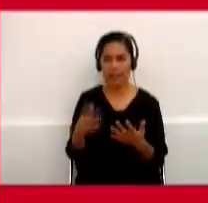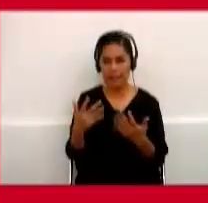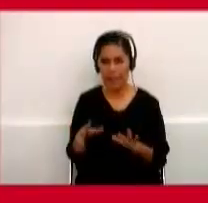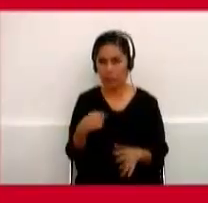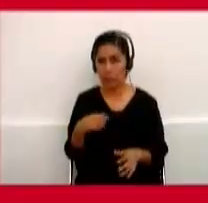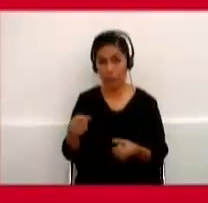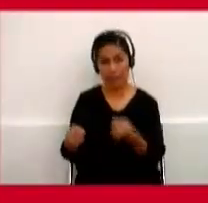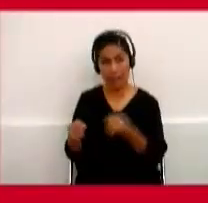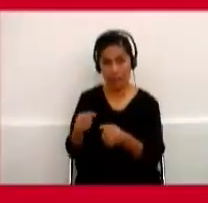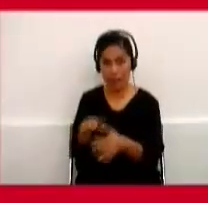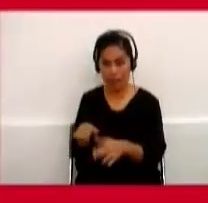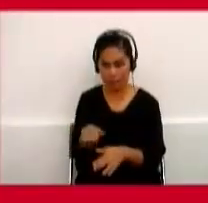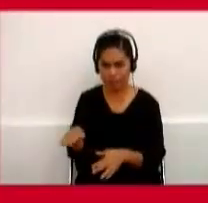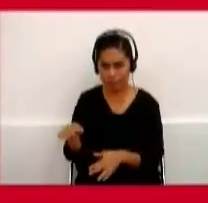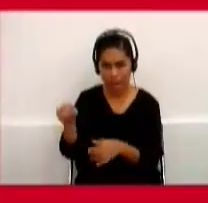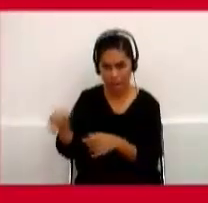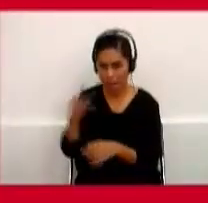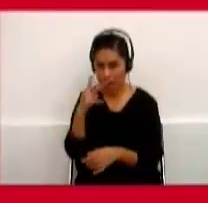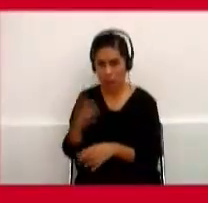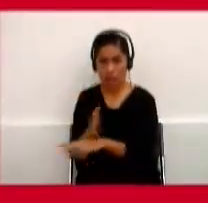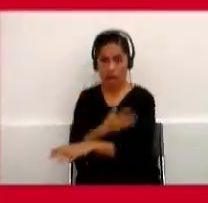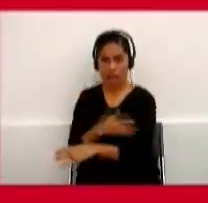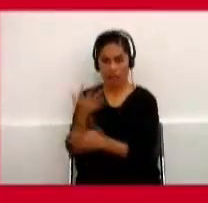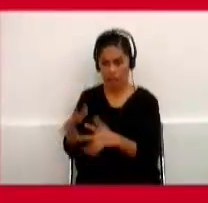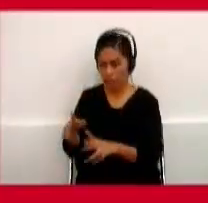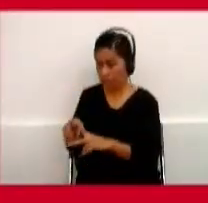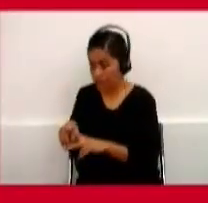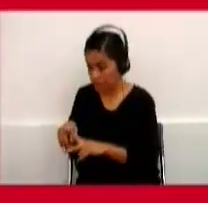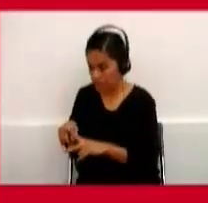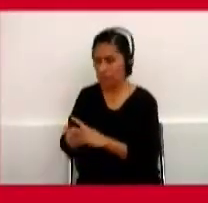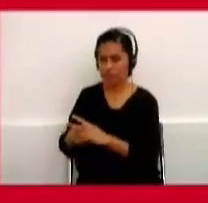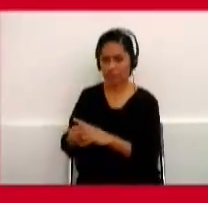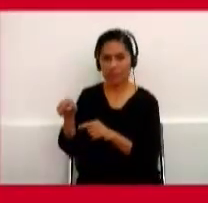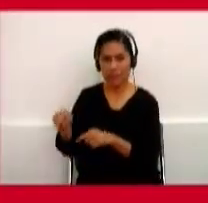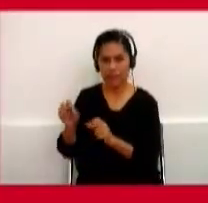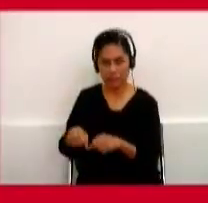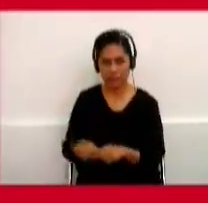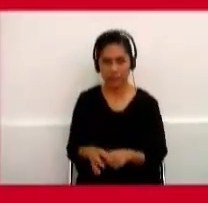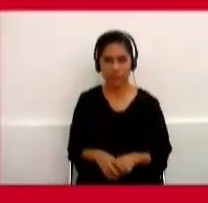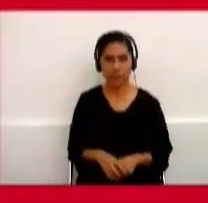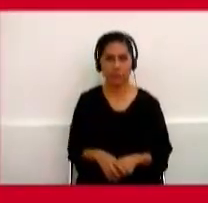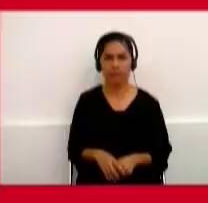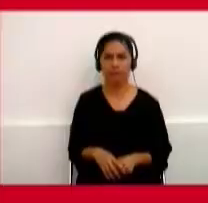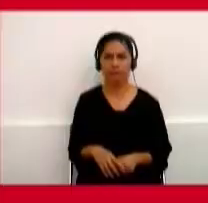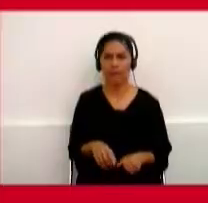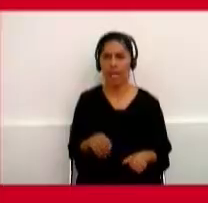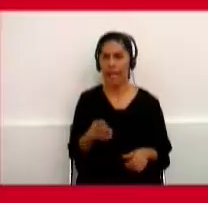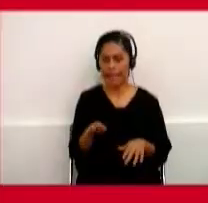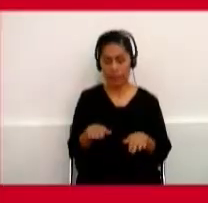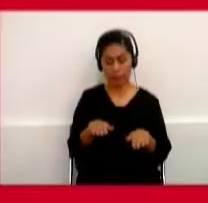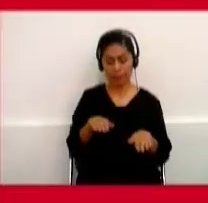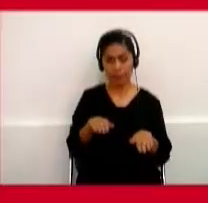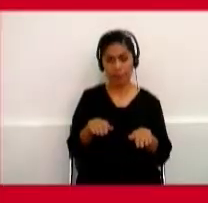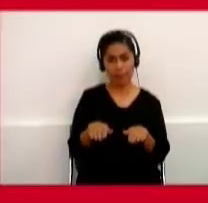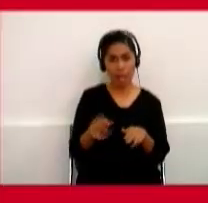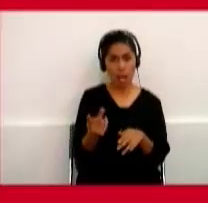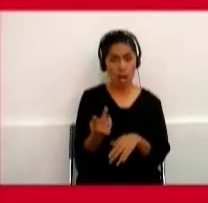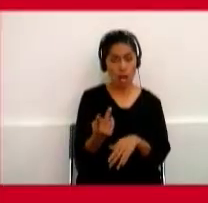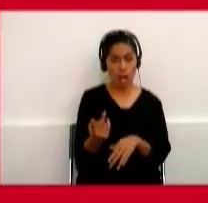también al momento de hacer la intervención. Bien, y en paralelo a eso, ¿qué tan adaptable es este